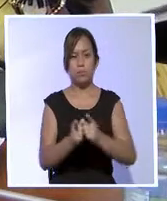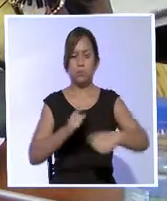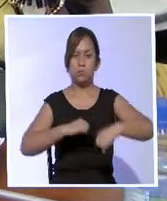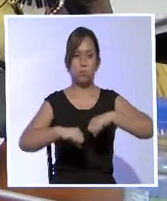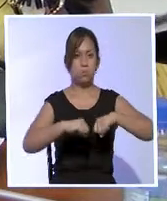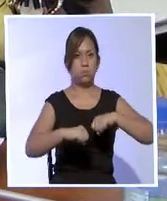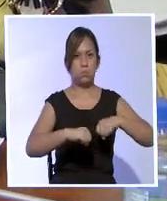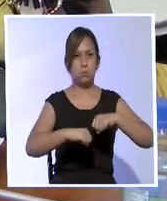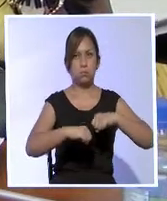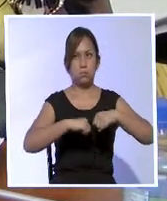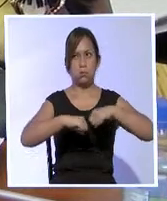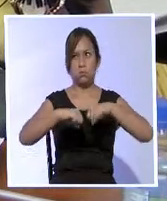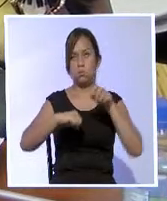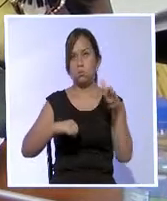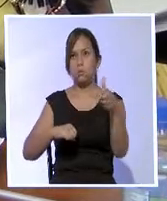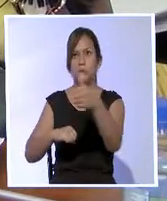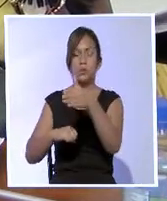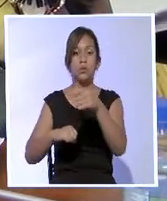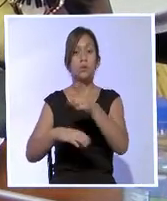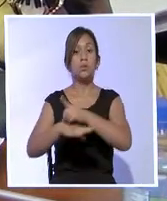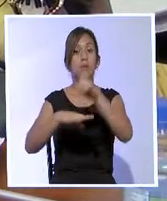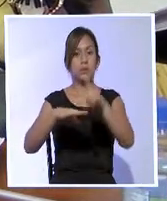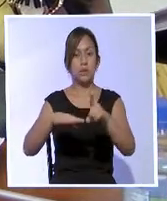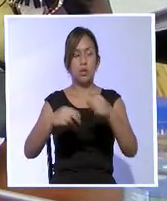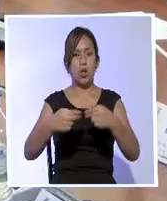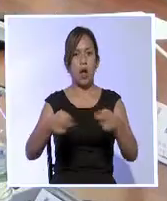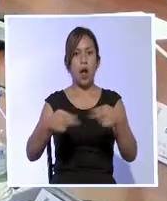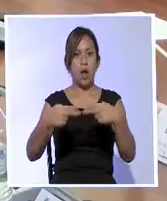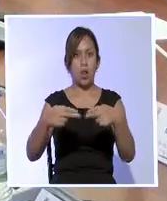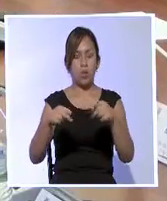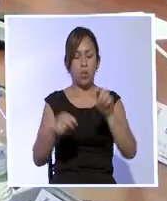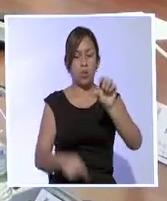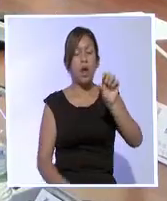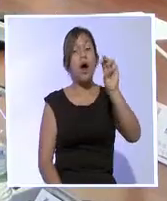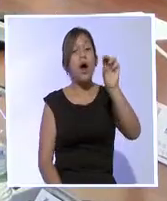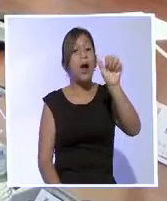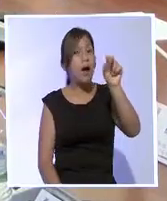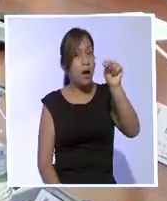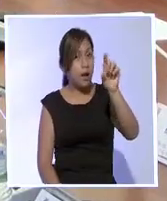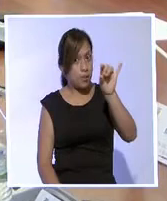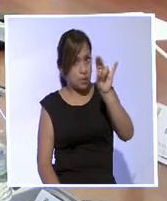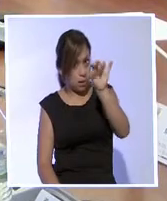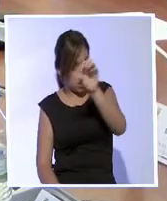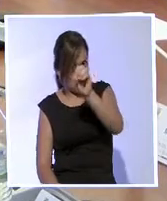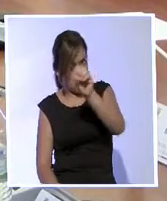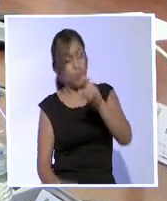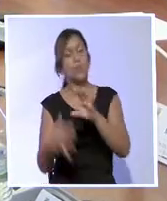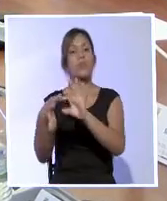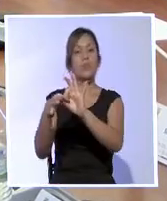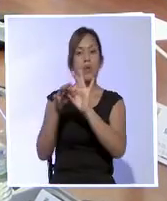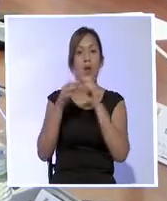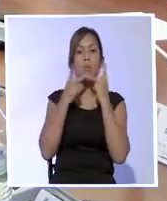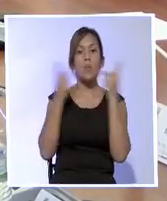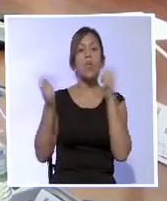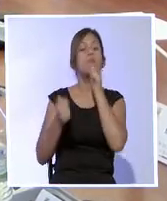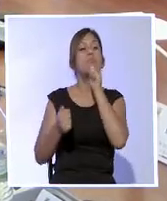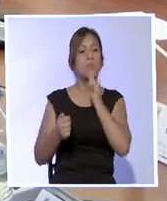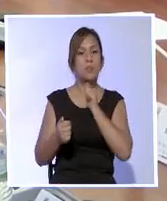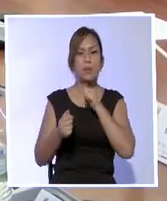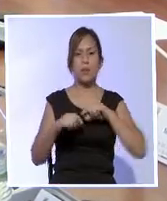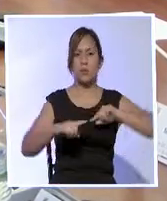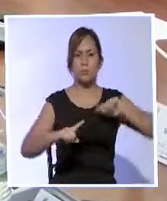el director del servicio nacional de aduanas del ecuador maurandi no expresó que la alianza público-privada ha acelerado